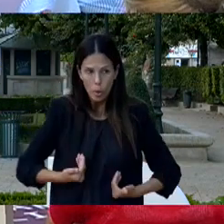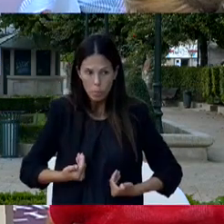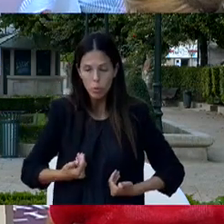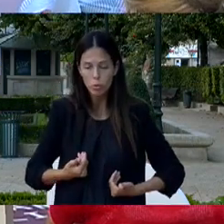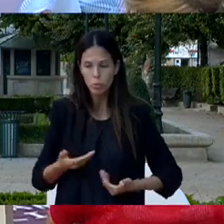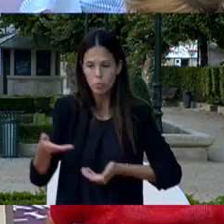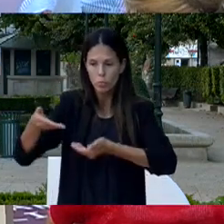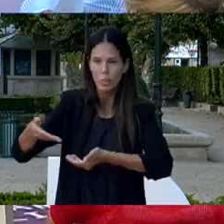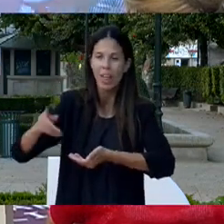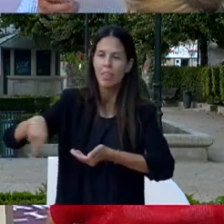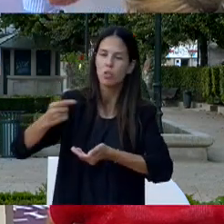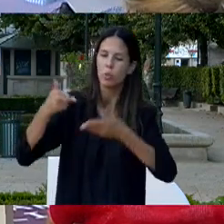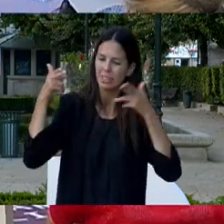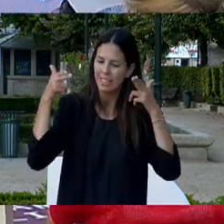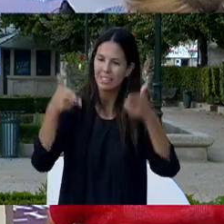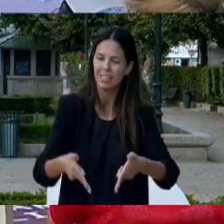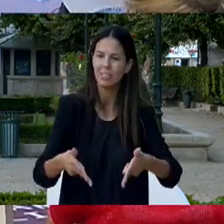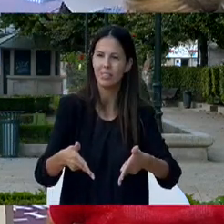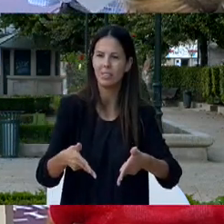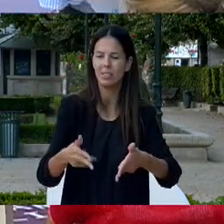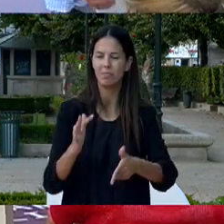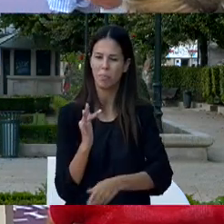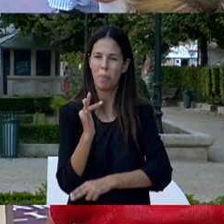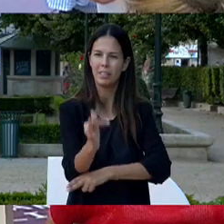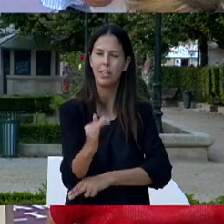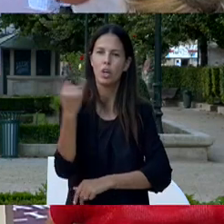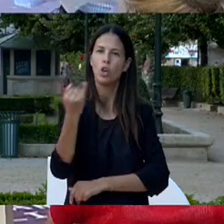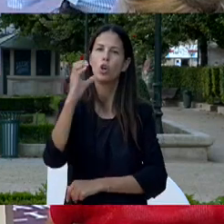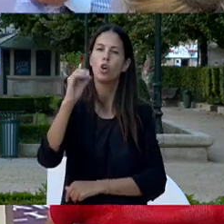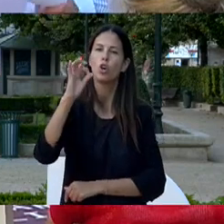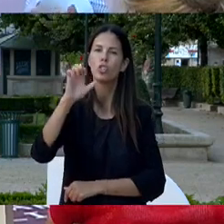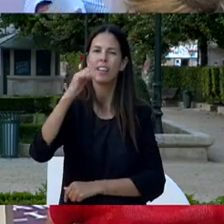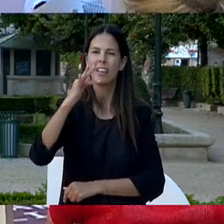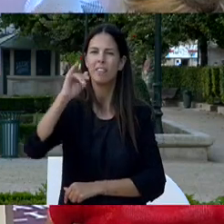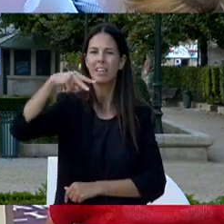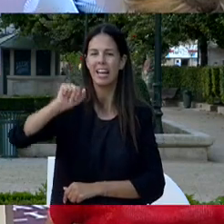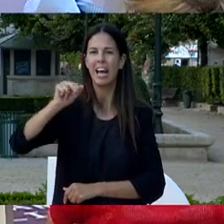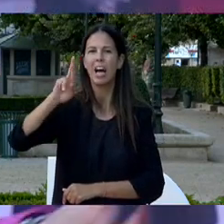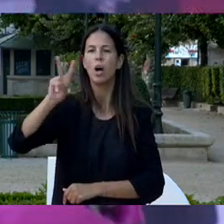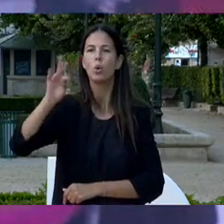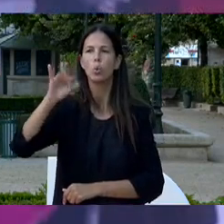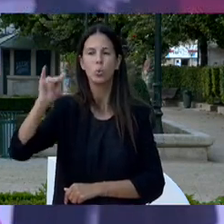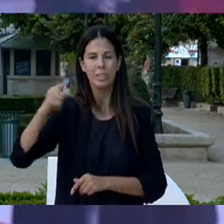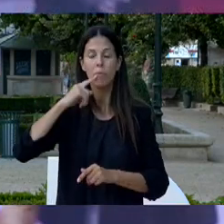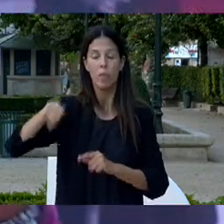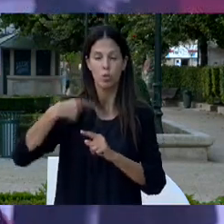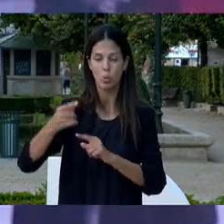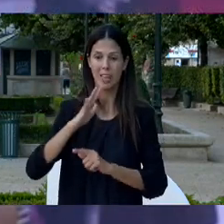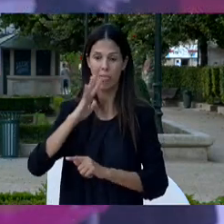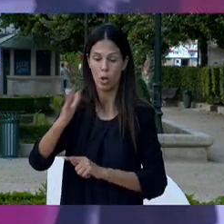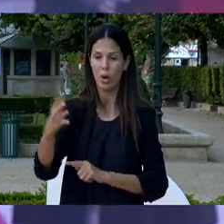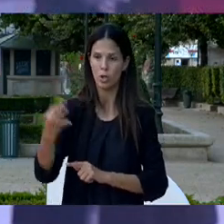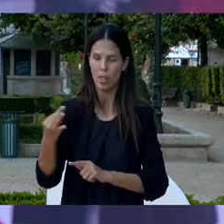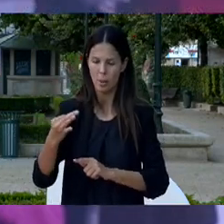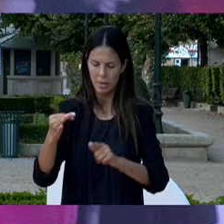despois foron enterrados no panteón de Josefina Ruti, que malia estar presa tanto tempo, pois, co paso dos anos, cando as 5 anos houve que retirar,